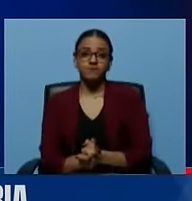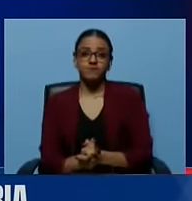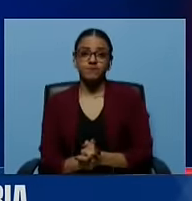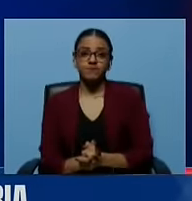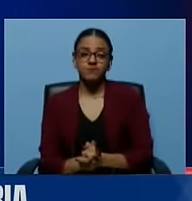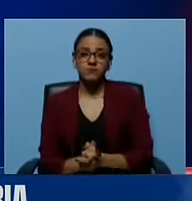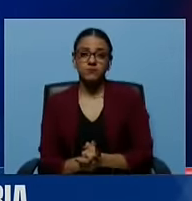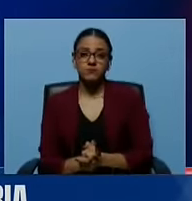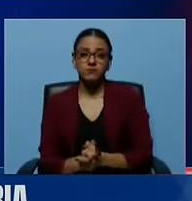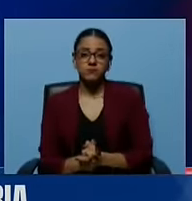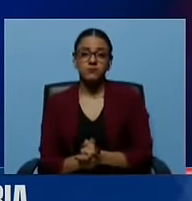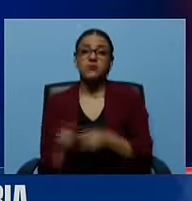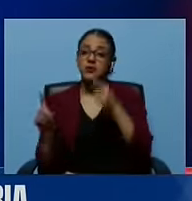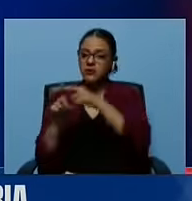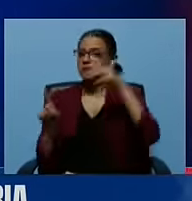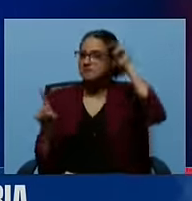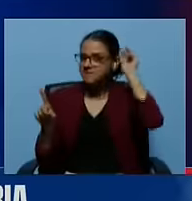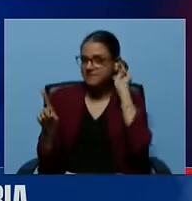La María